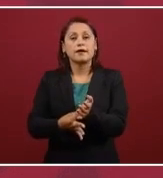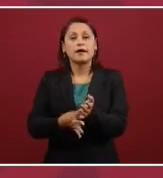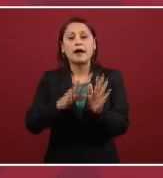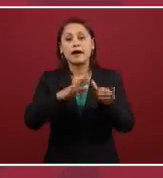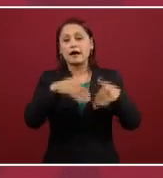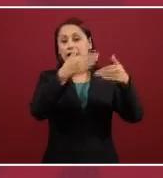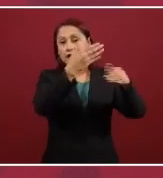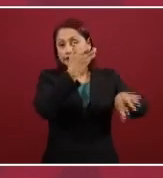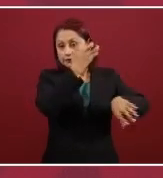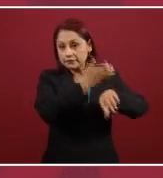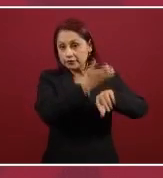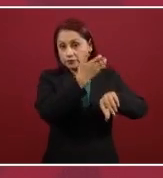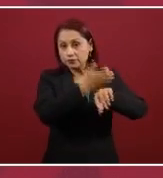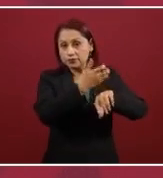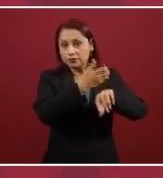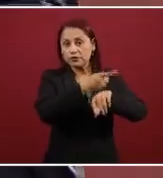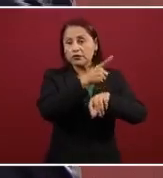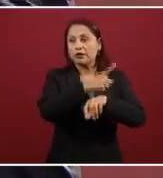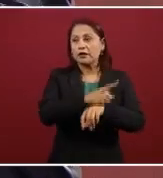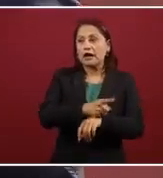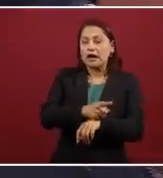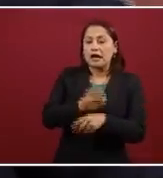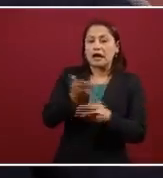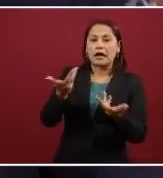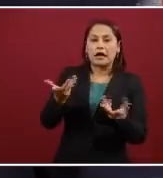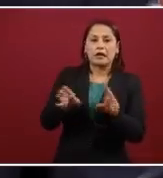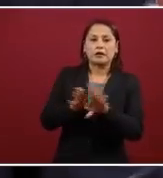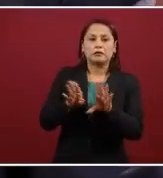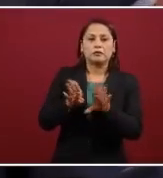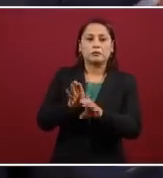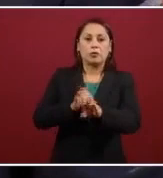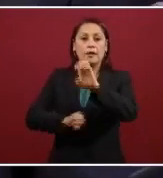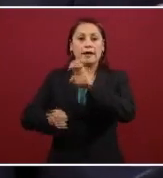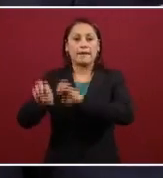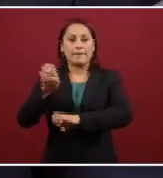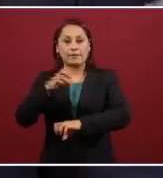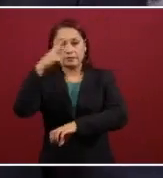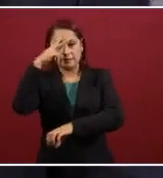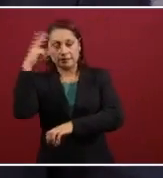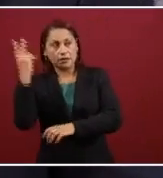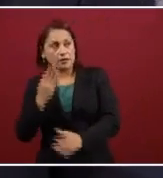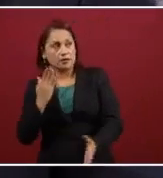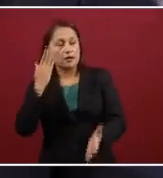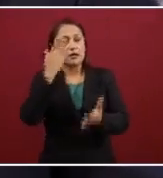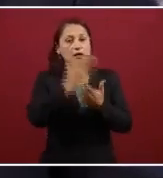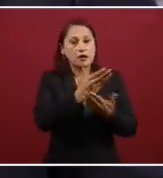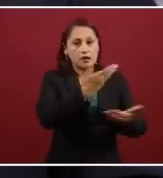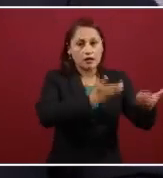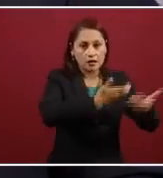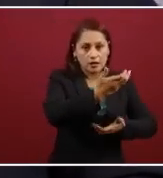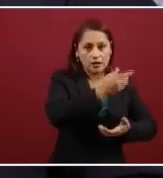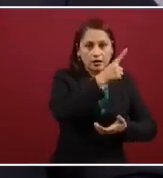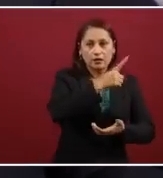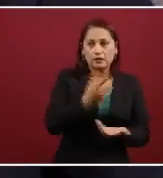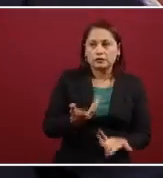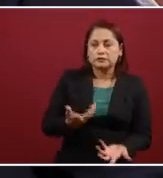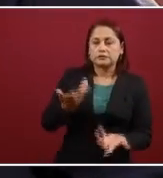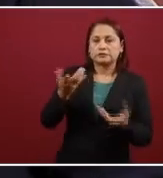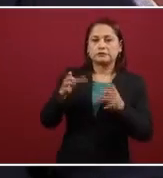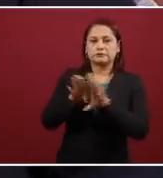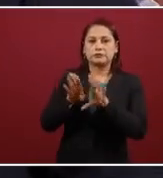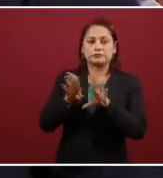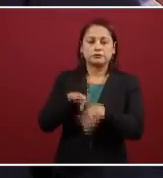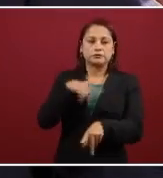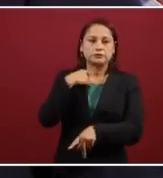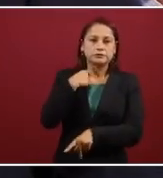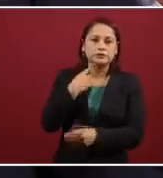Unidos les hizo daño alguna presencia de las empresas mexicanas y entonces promovieron esto. Pero no veo, y en el caso del tomate es diferente, en el caso